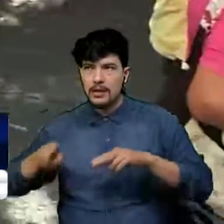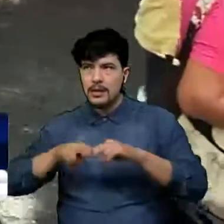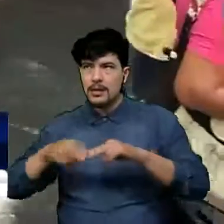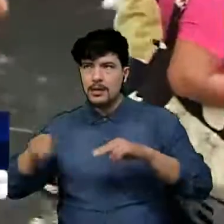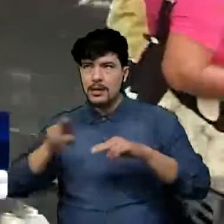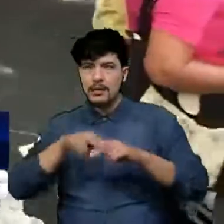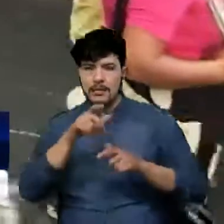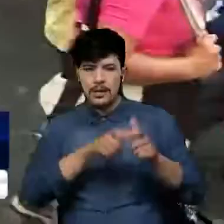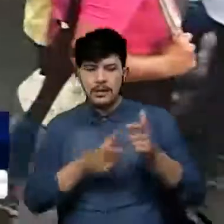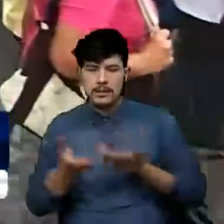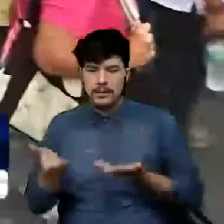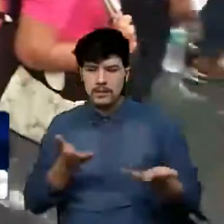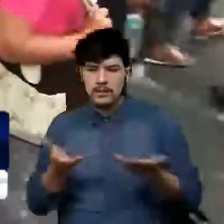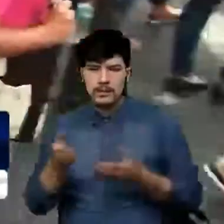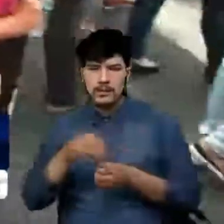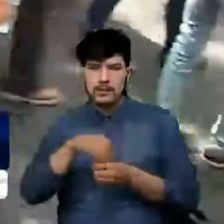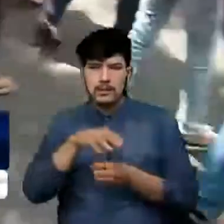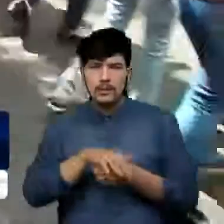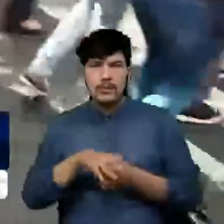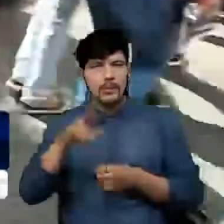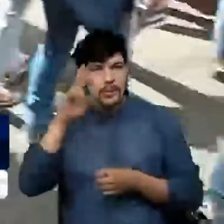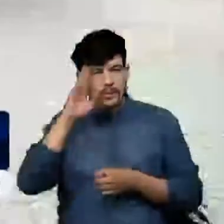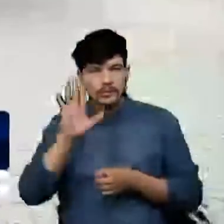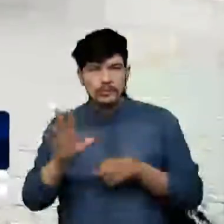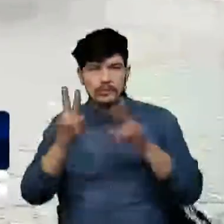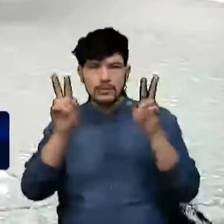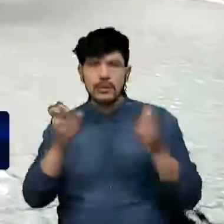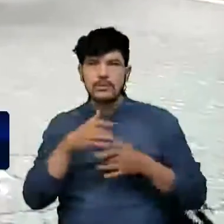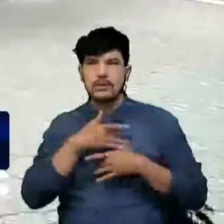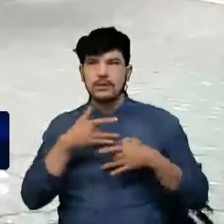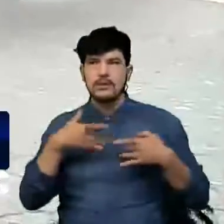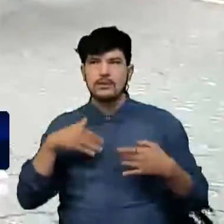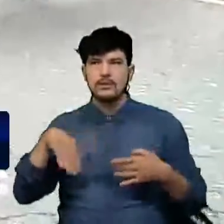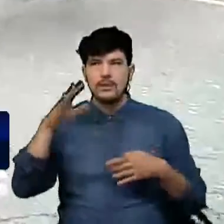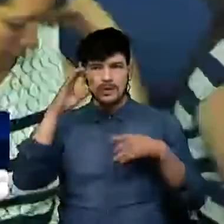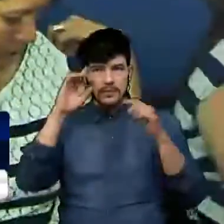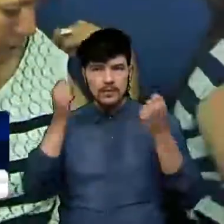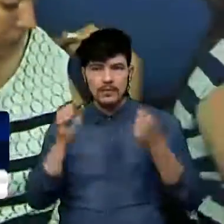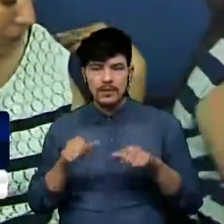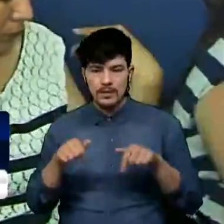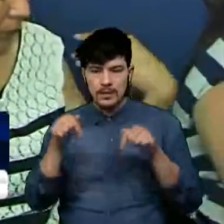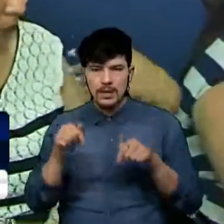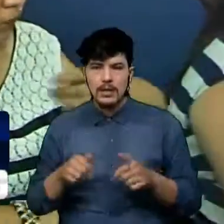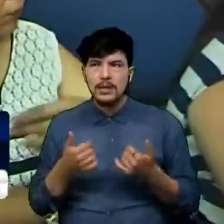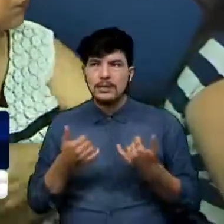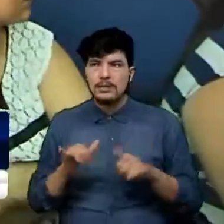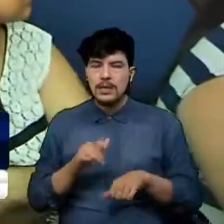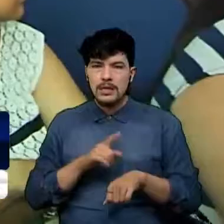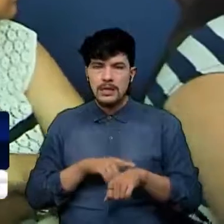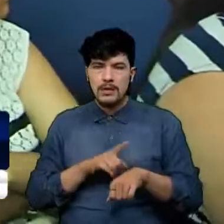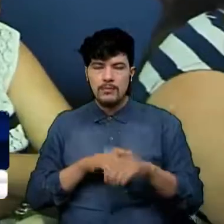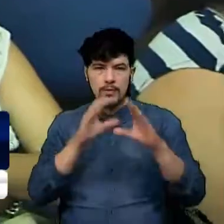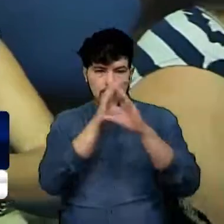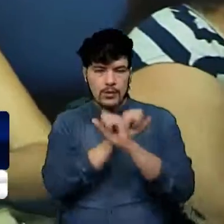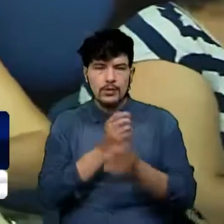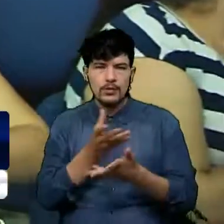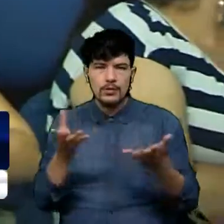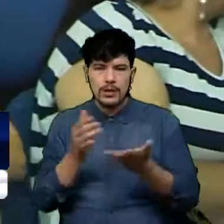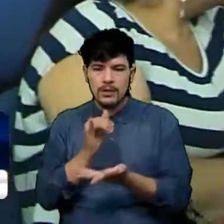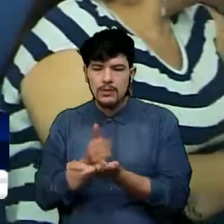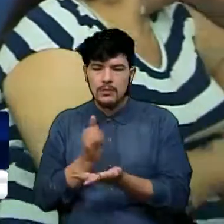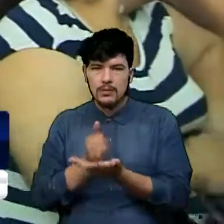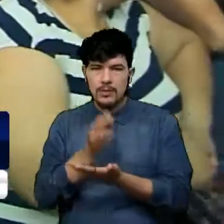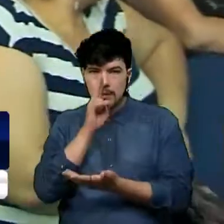público. El tema de la salud, el cual sería uno de los más preocupantes para los docentes, fue solucionado en horas de la noche en una junta